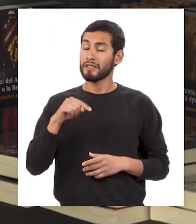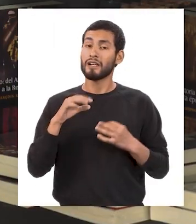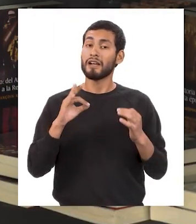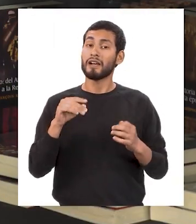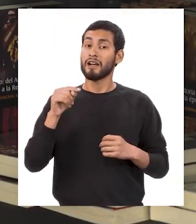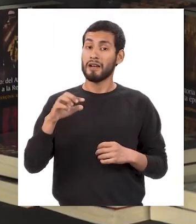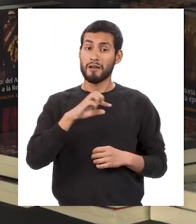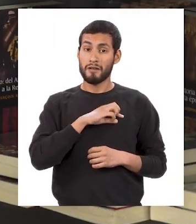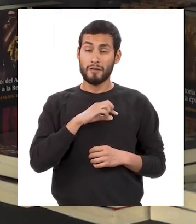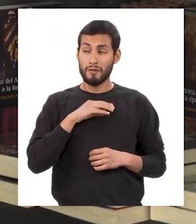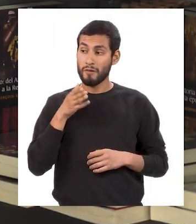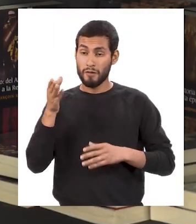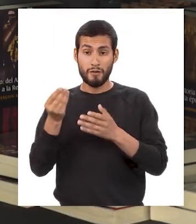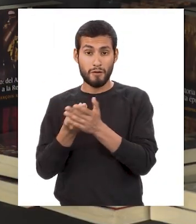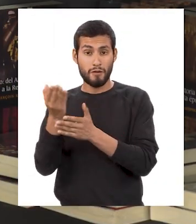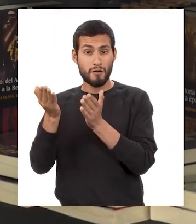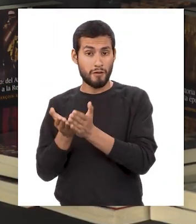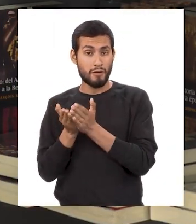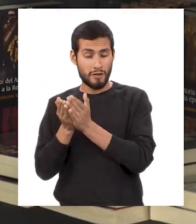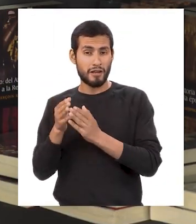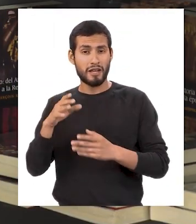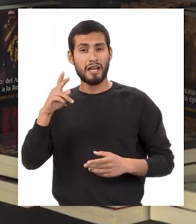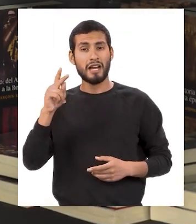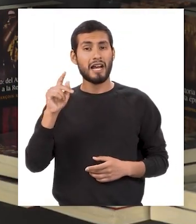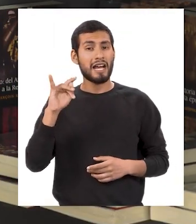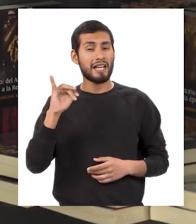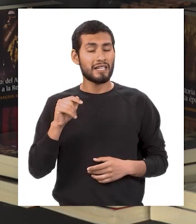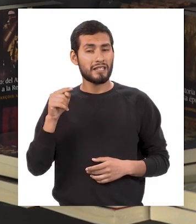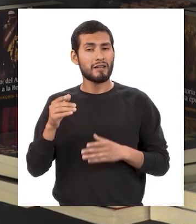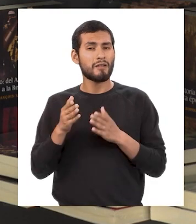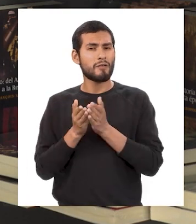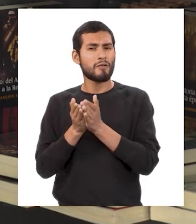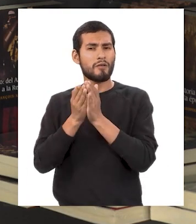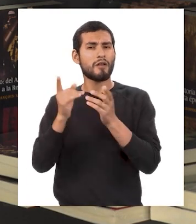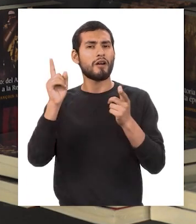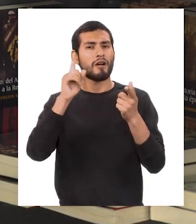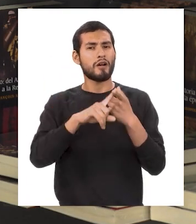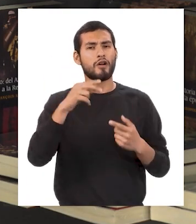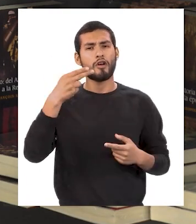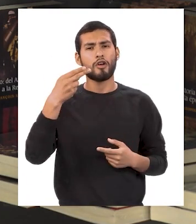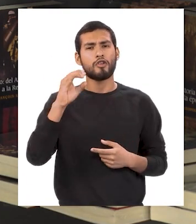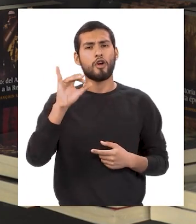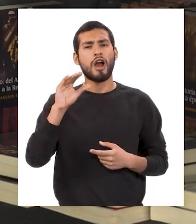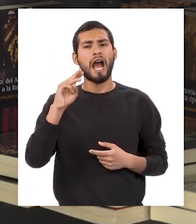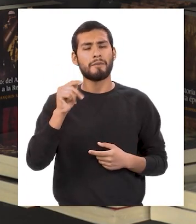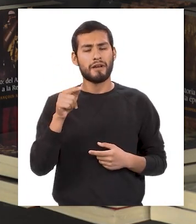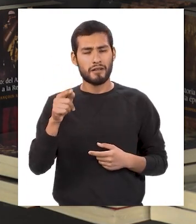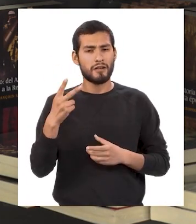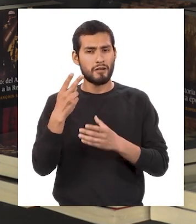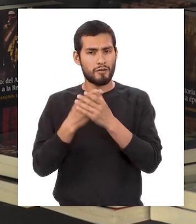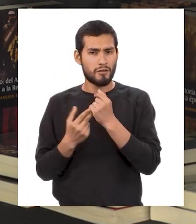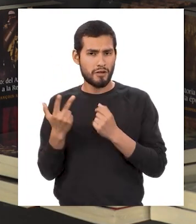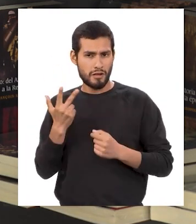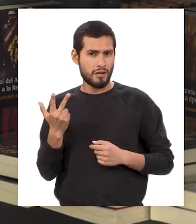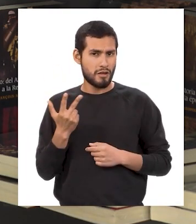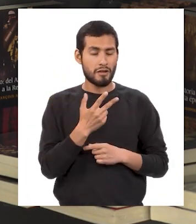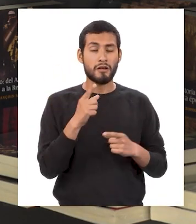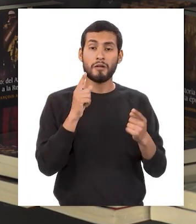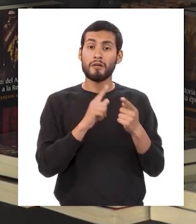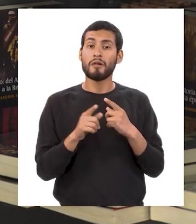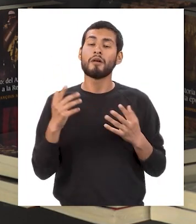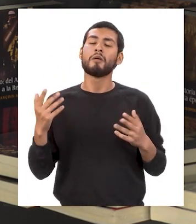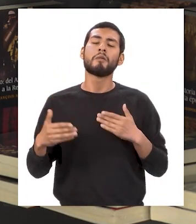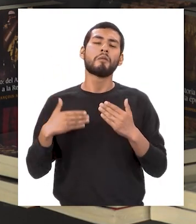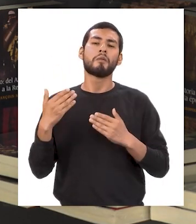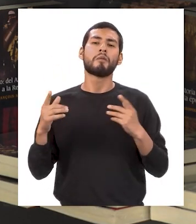Passepartout fue al muelle a comprar los boletos para el Carnatic, donde zarparía rumbo a Yokohama junto a Fogg y Aouda. Pero en el